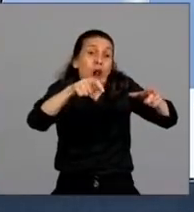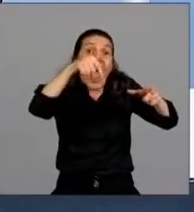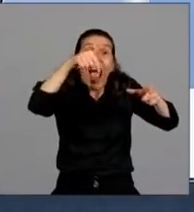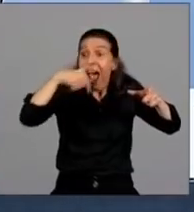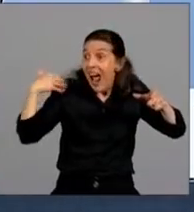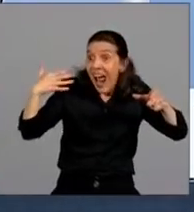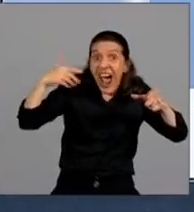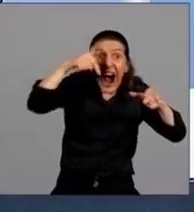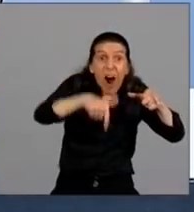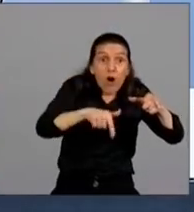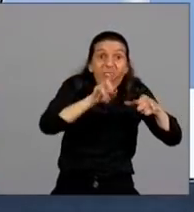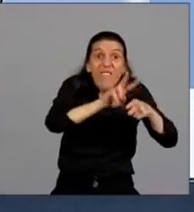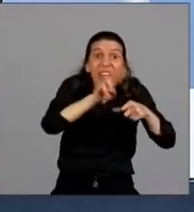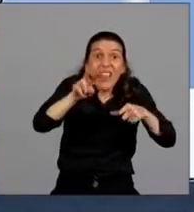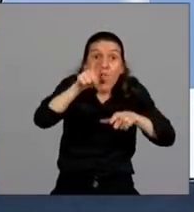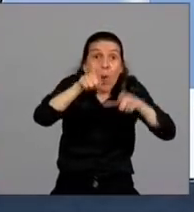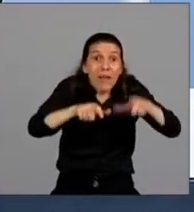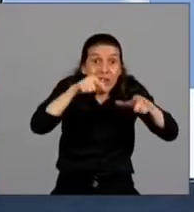contagiados.